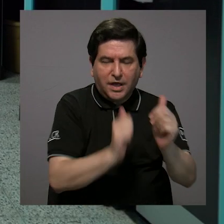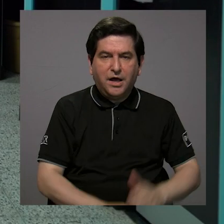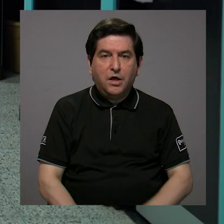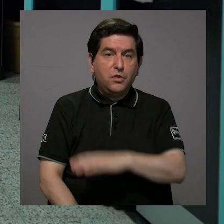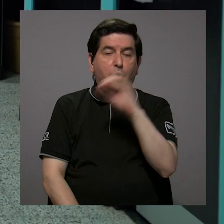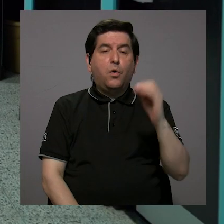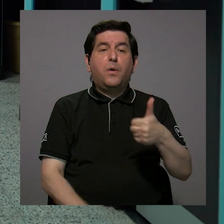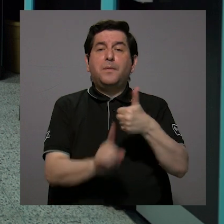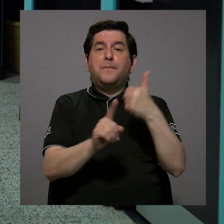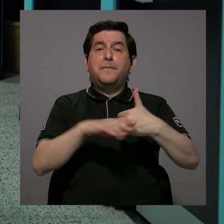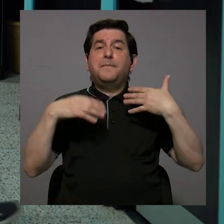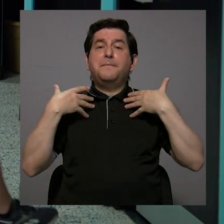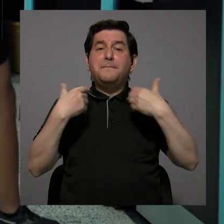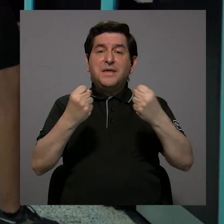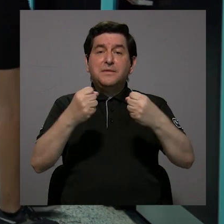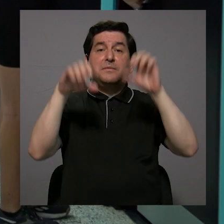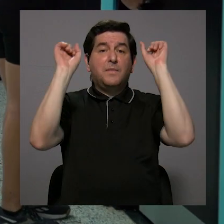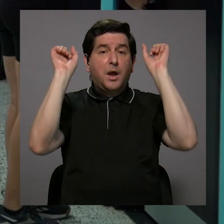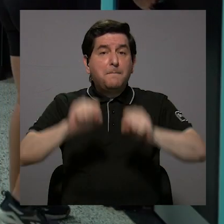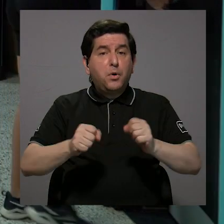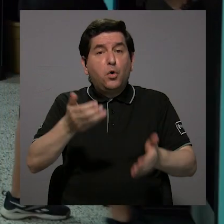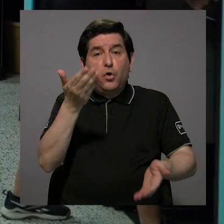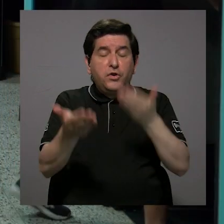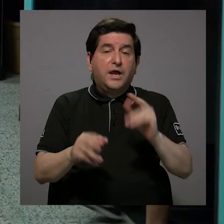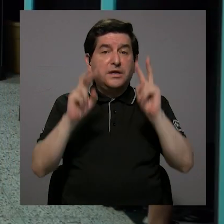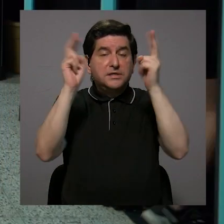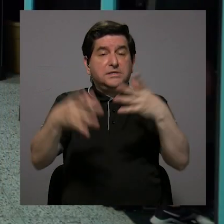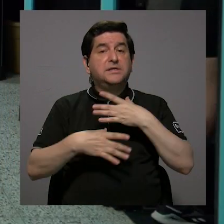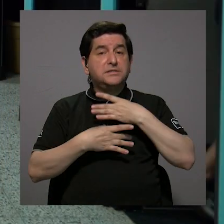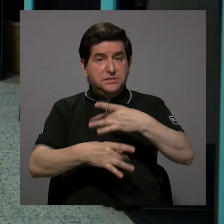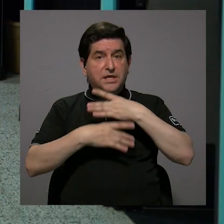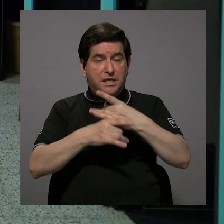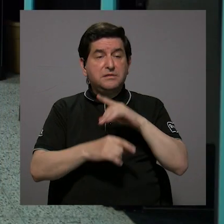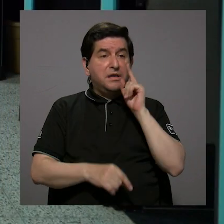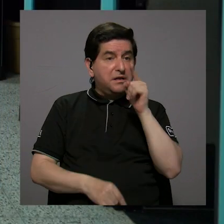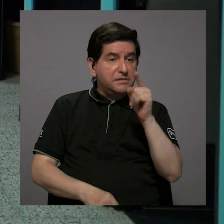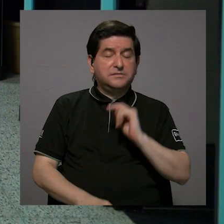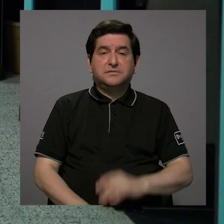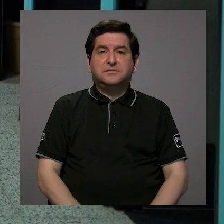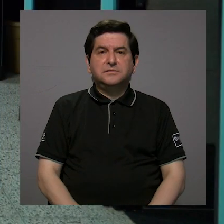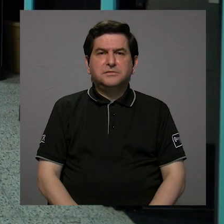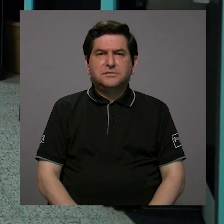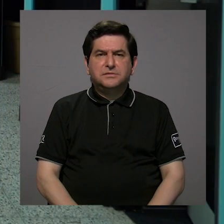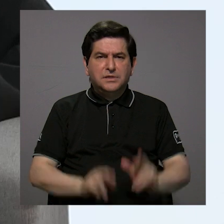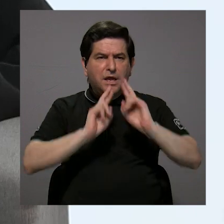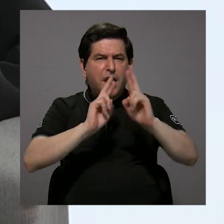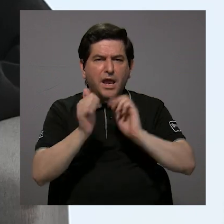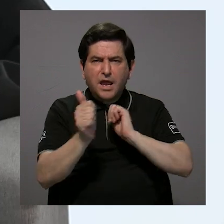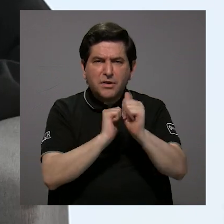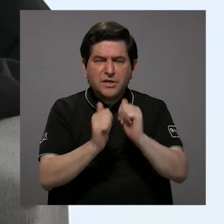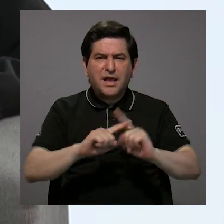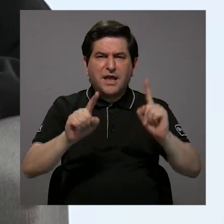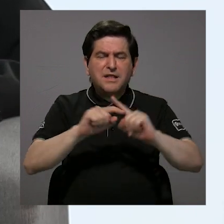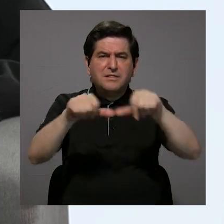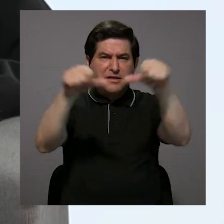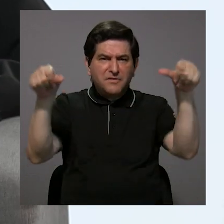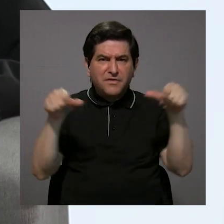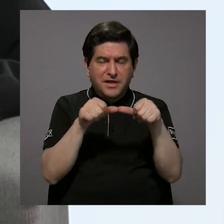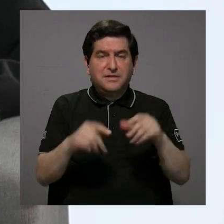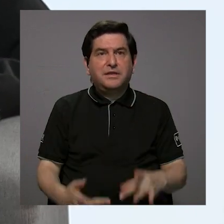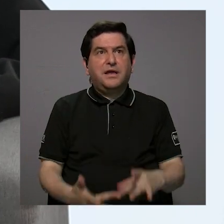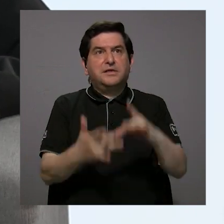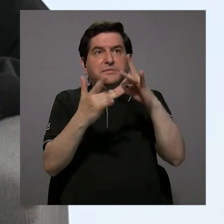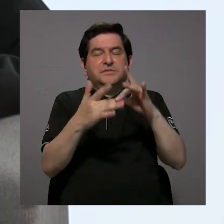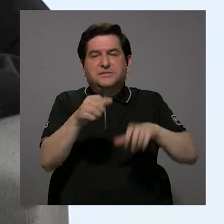deportivo o a su misma salud, que podrían ser temas interesantes para ellos. El rendimiento deportivo en muchas